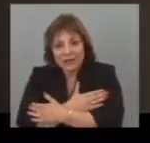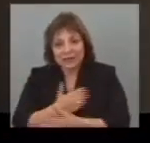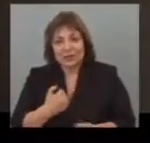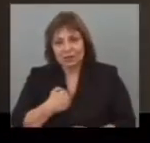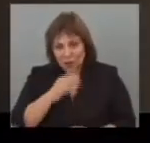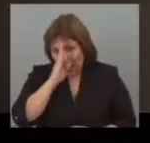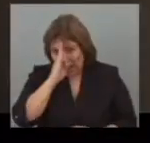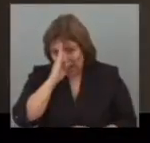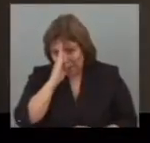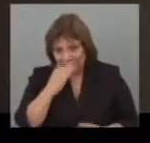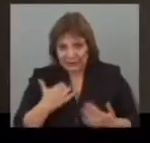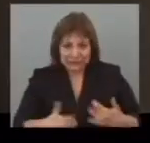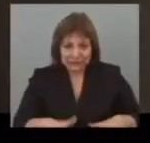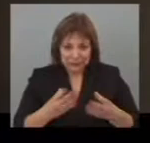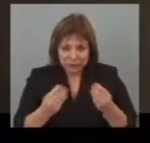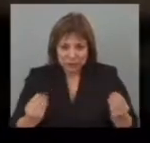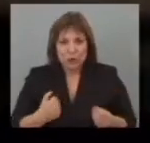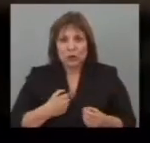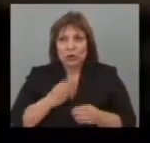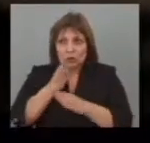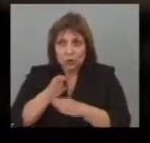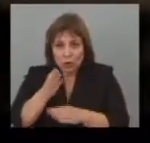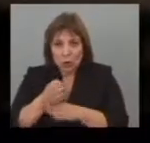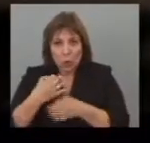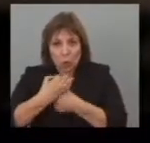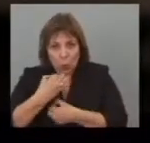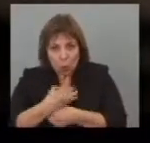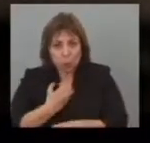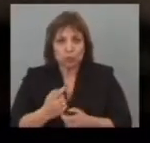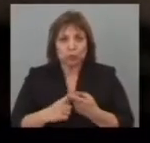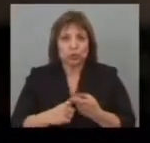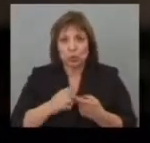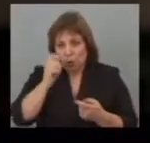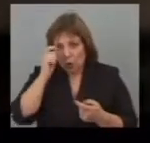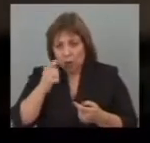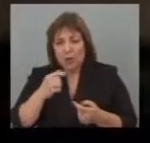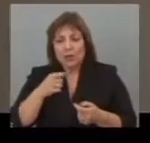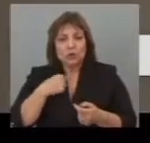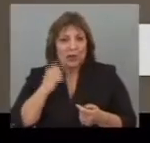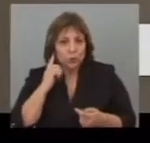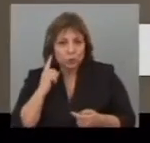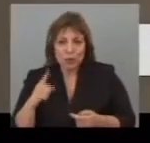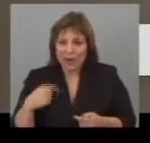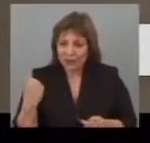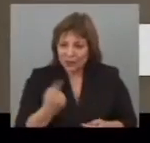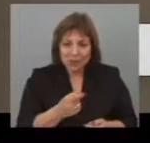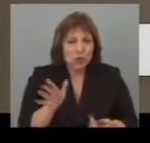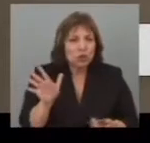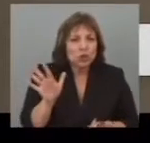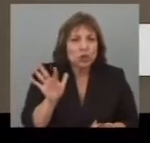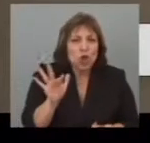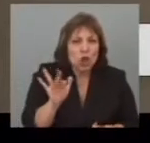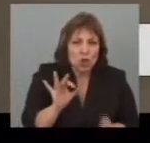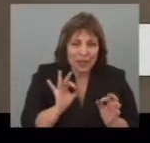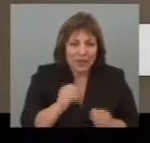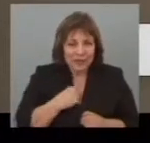aprendiendo muchísimo, estoy haciendo cursos, estoy escuchándolas a todas. Y todos los días, nunca